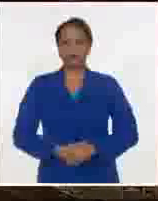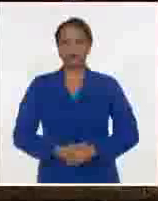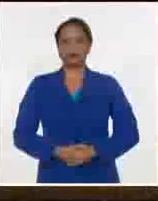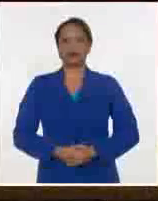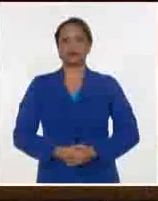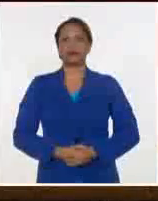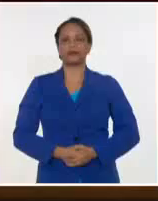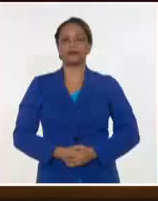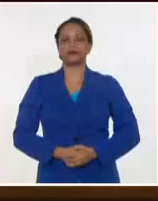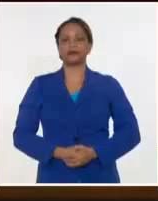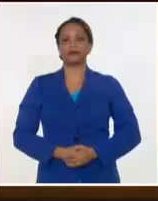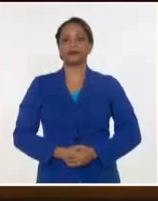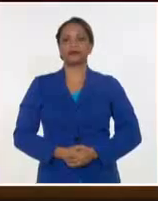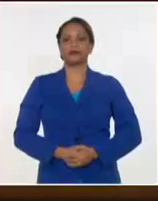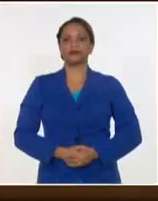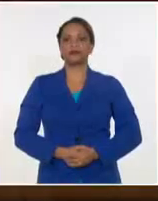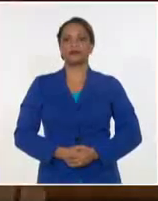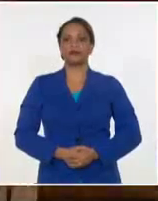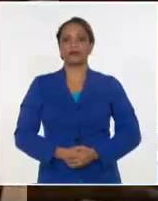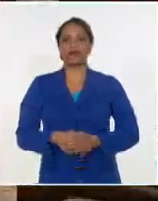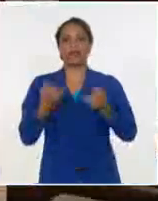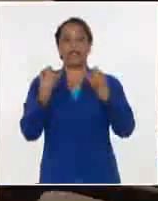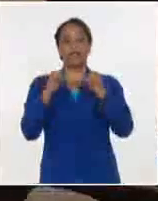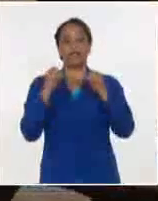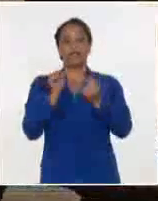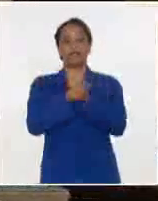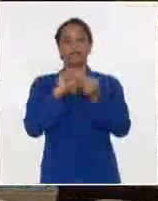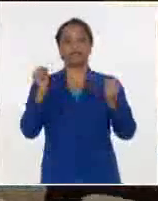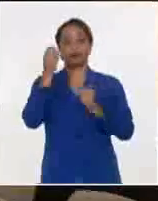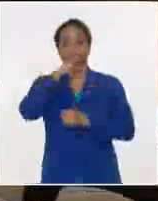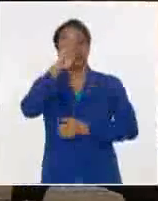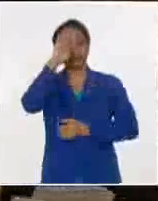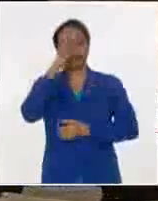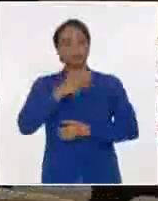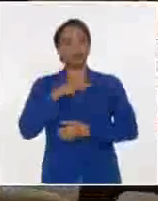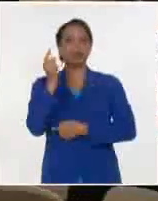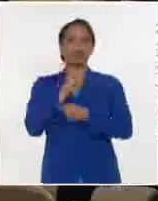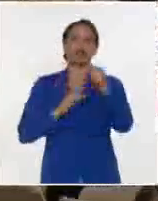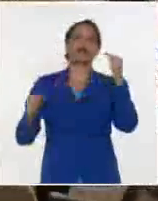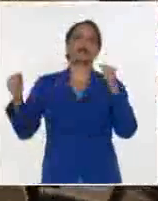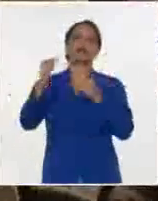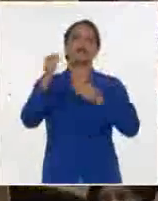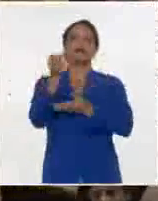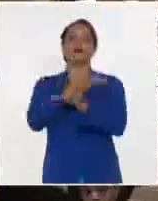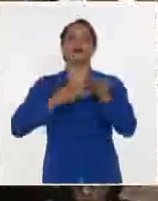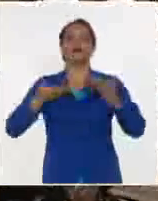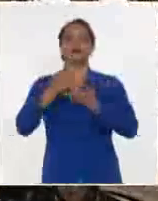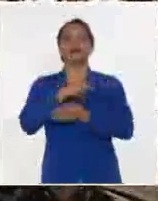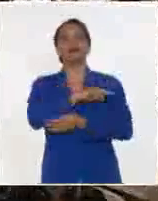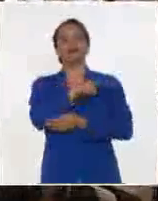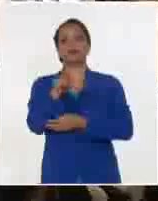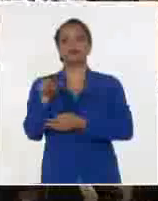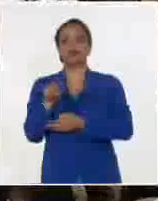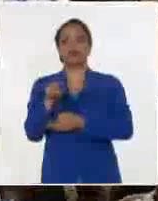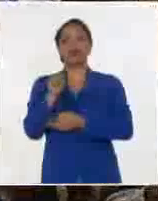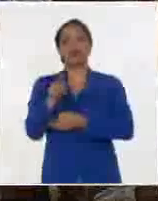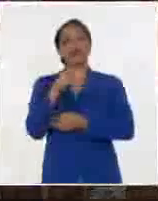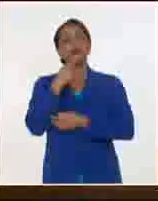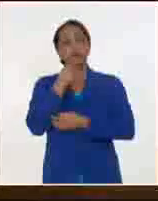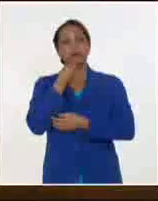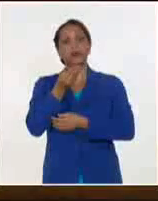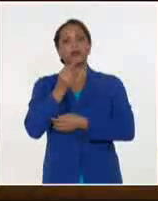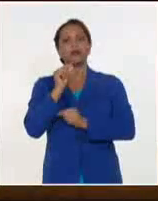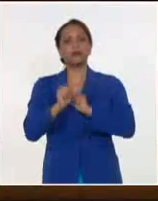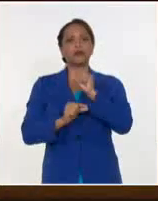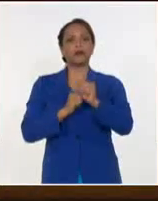Que sea precisamente la independencia y la soberanía de la nación la prioridad compartida, ha hecho posible que se avance de manera